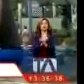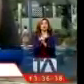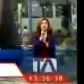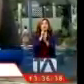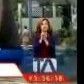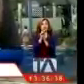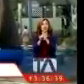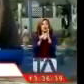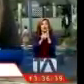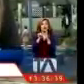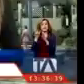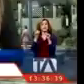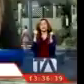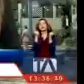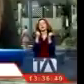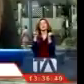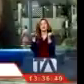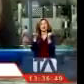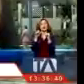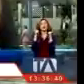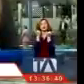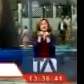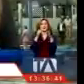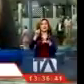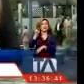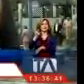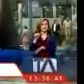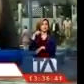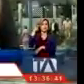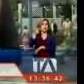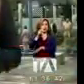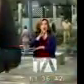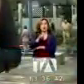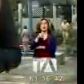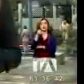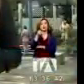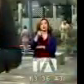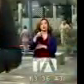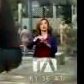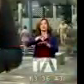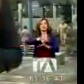la denuncia en contra de la legisladora Ana Galarza el próximo jueves en el Palacio Legislativo.